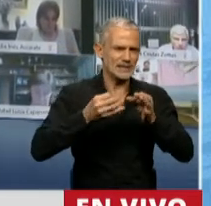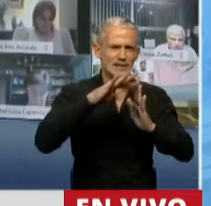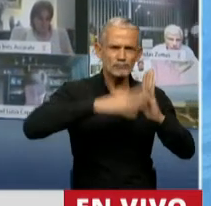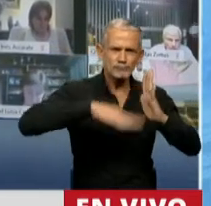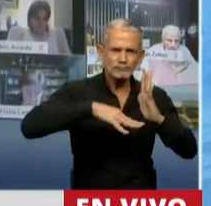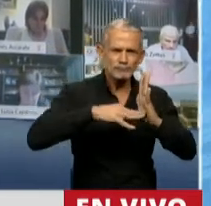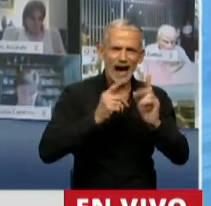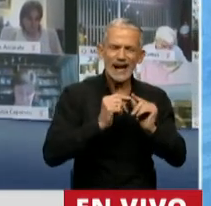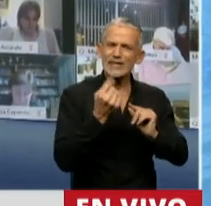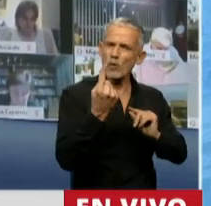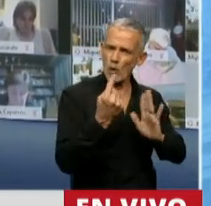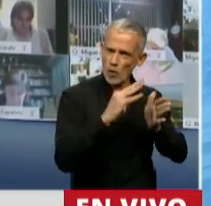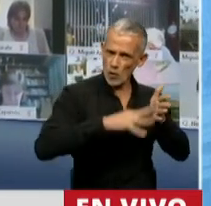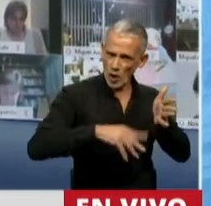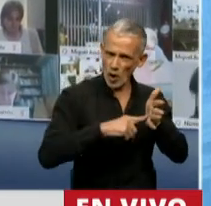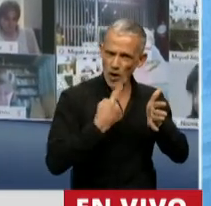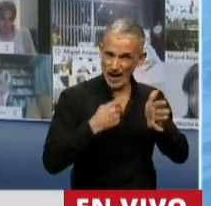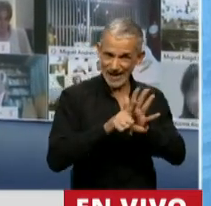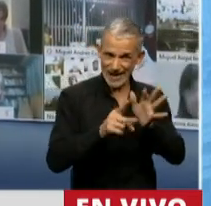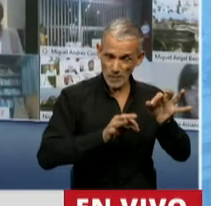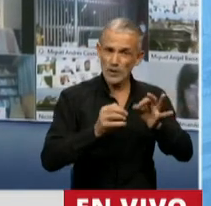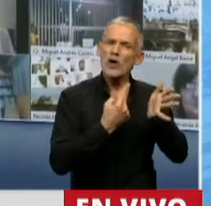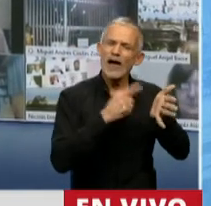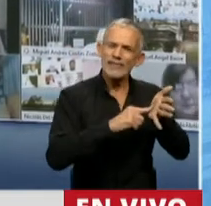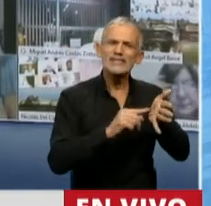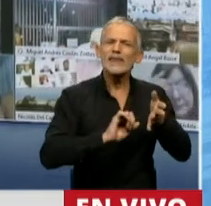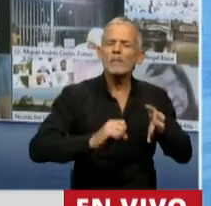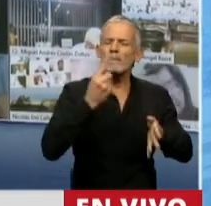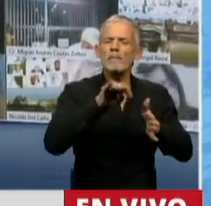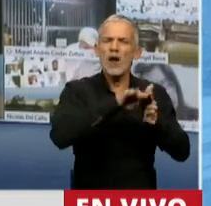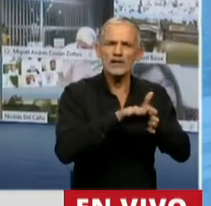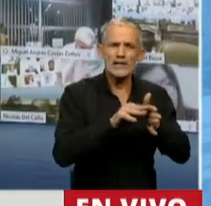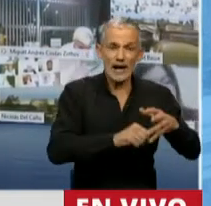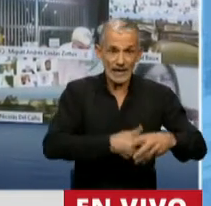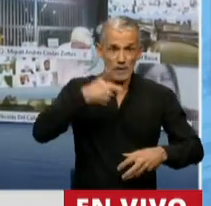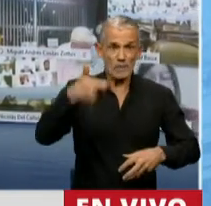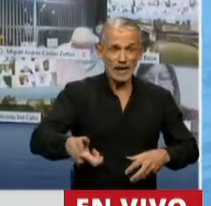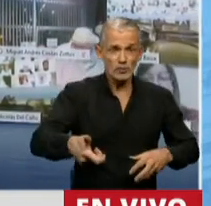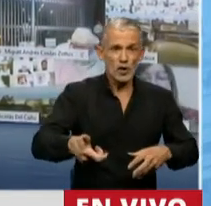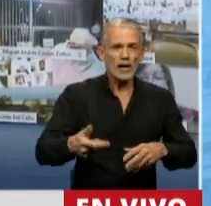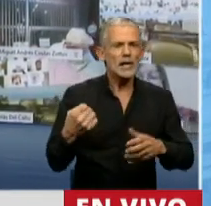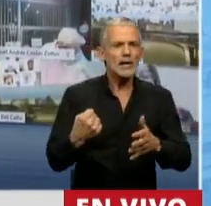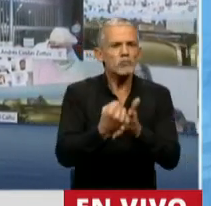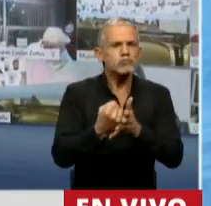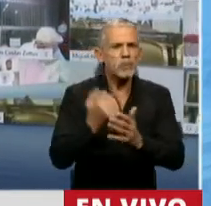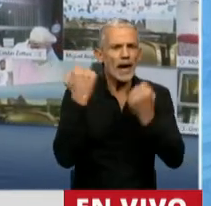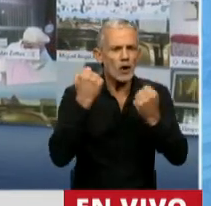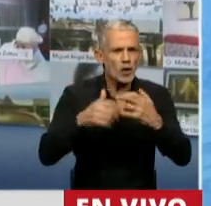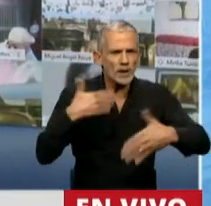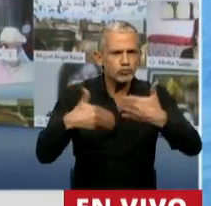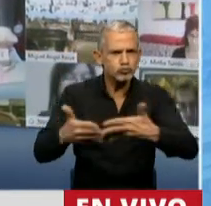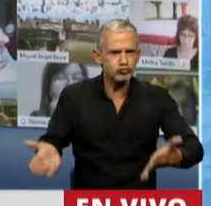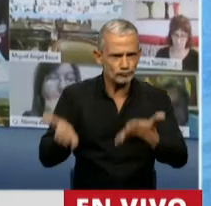del artículo primero, cuando dice que se deberá priorizar aquellas inversiones que tengan impacto directo en la economía